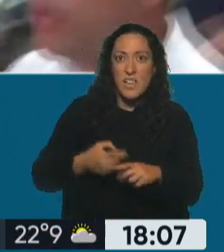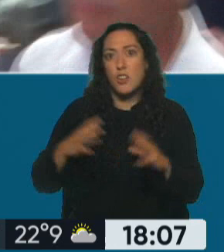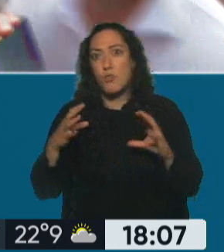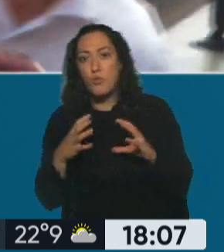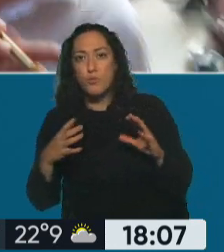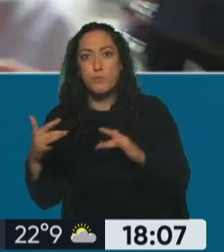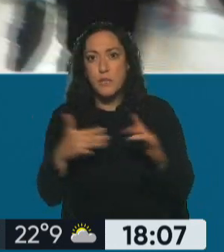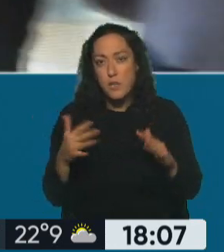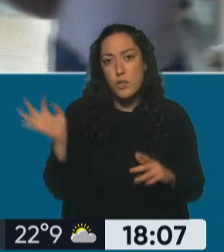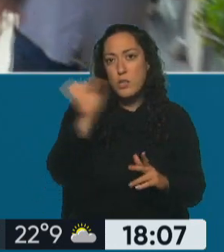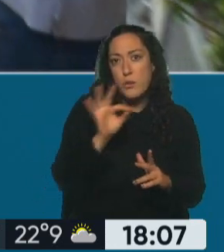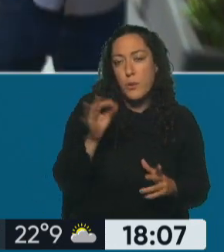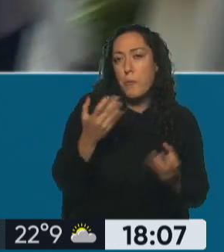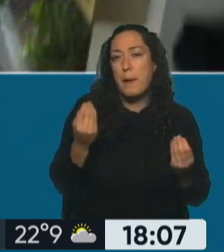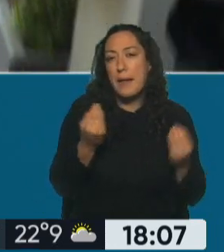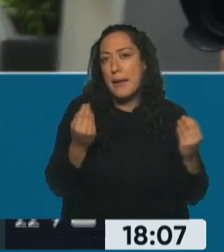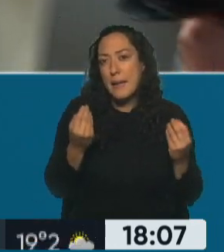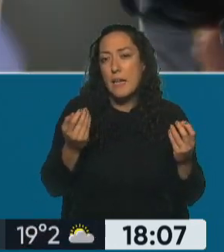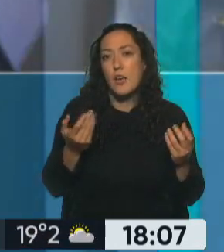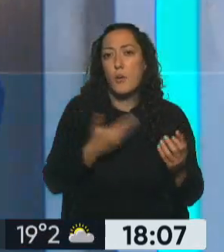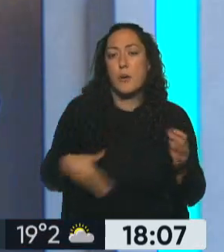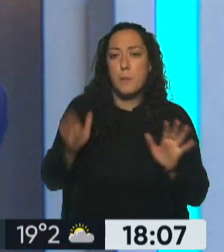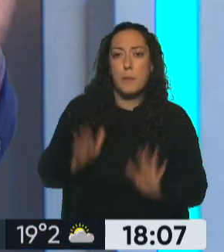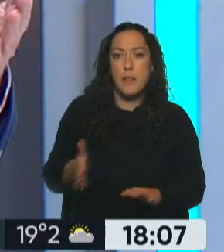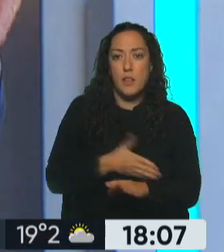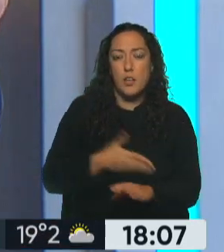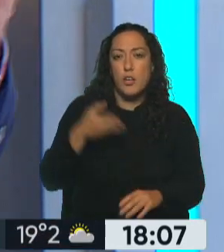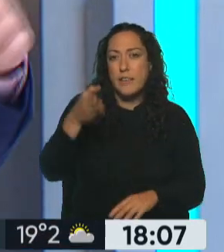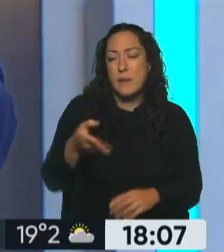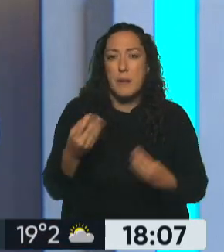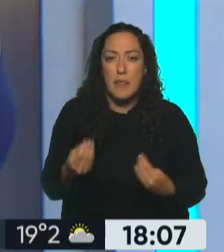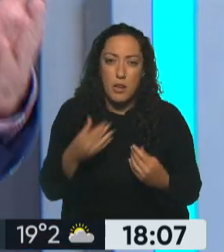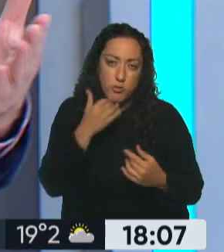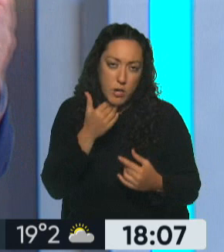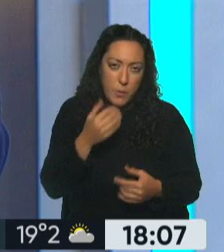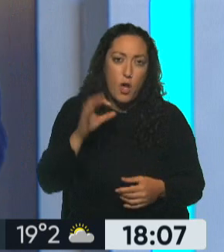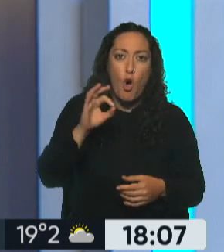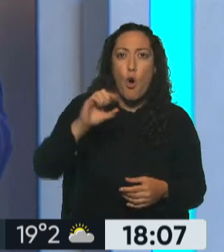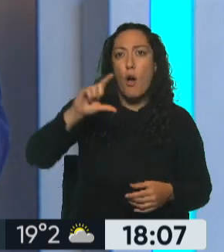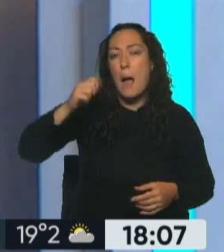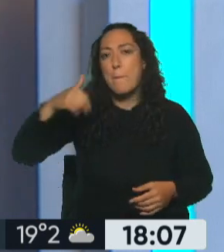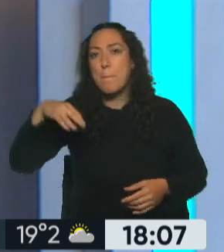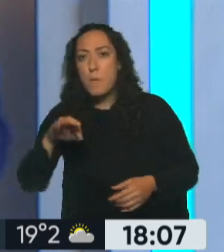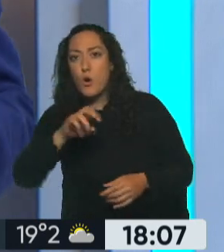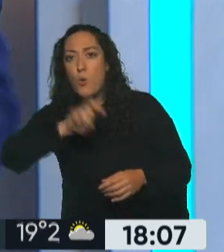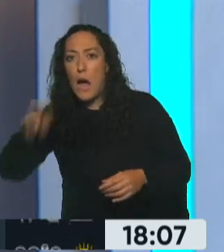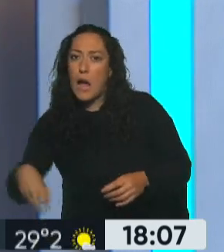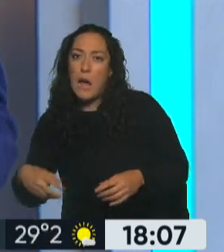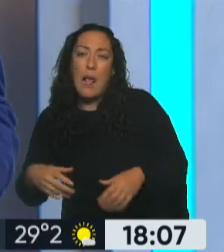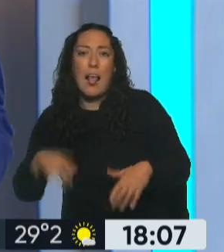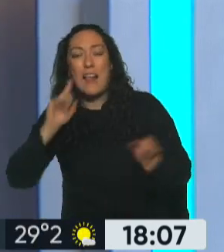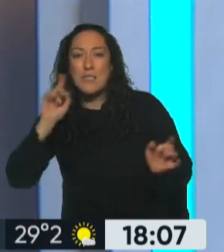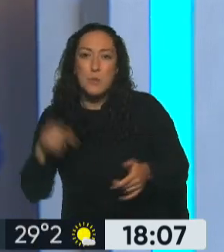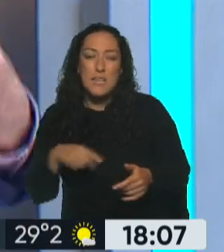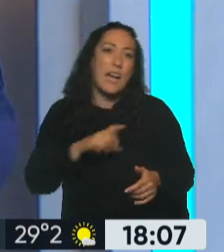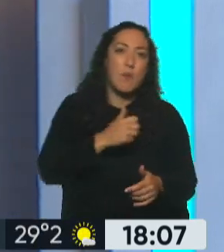fútbol claro. o prepararse para... Es decir, Ocampo no se baja porque sí y viene Caputo. Ahí hay, me